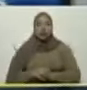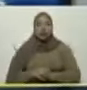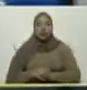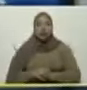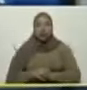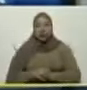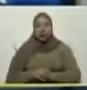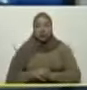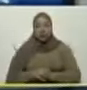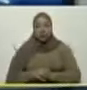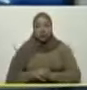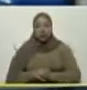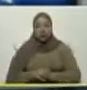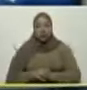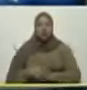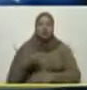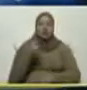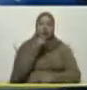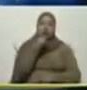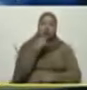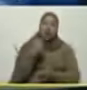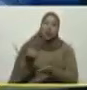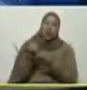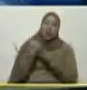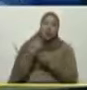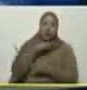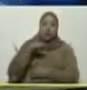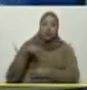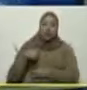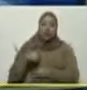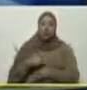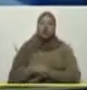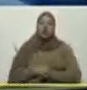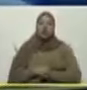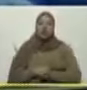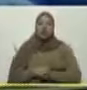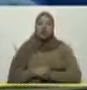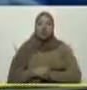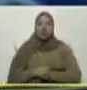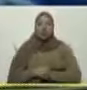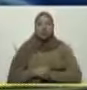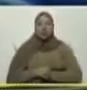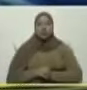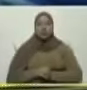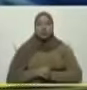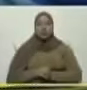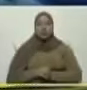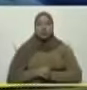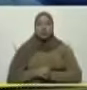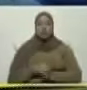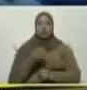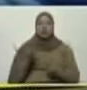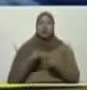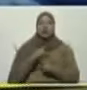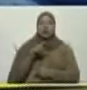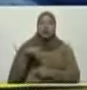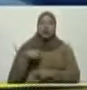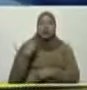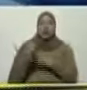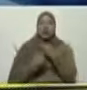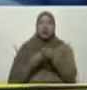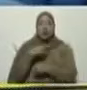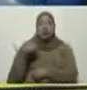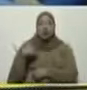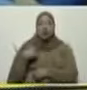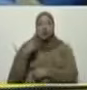chibo el chibo que nos ayuda a nosotros Ah ustedes saben quién es verdad que está con nosotros yo